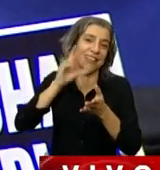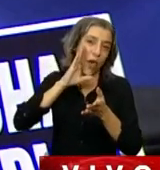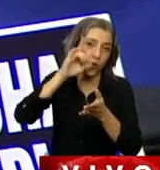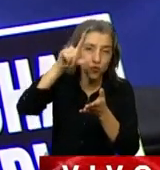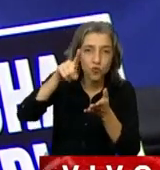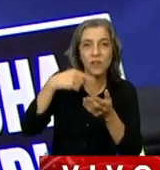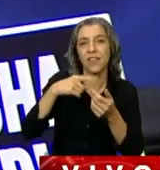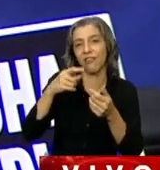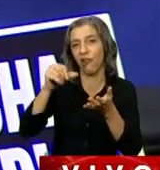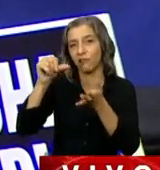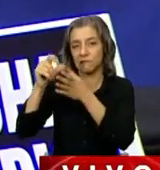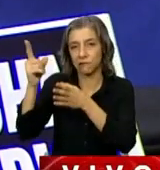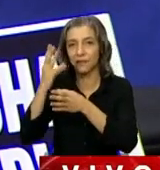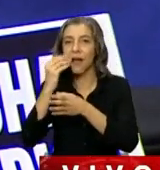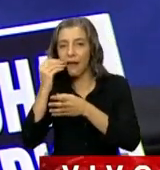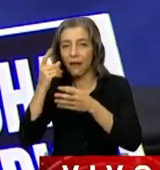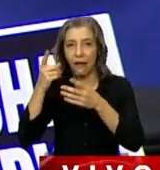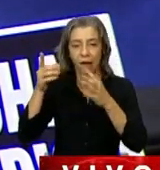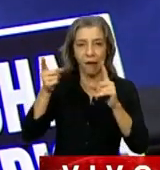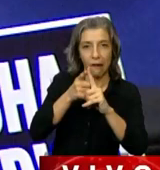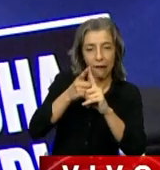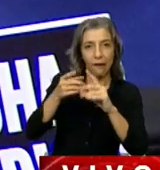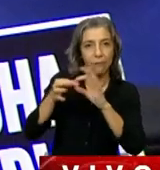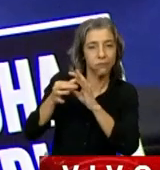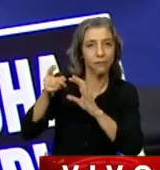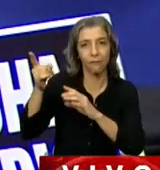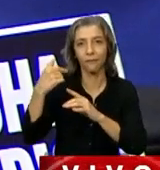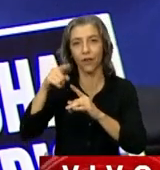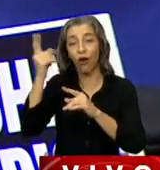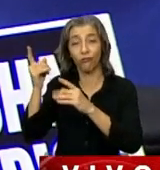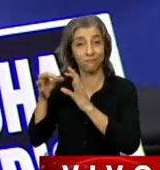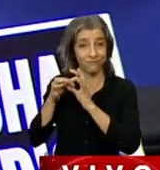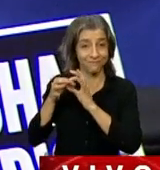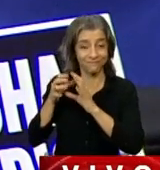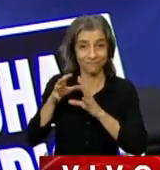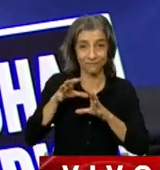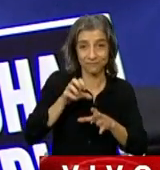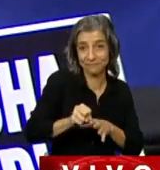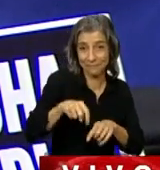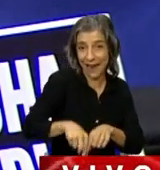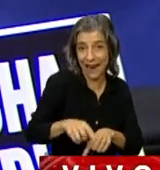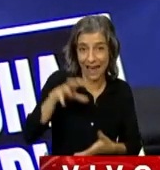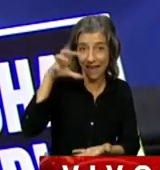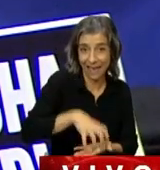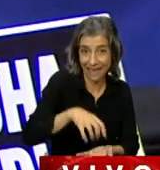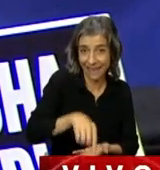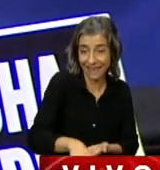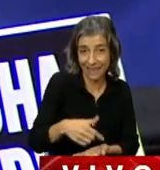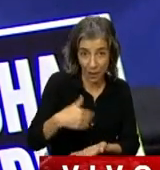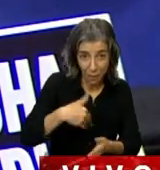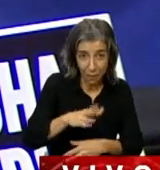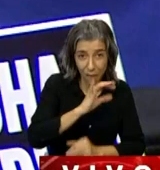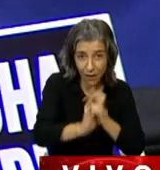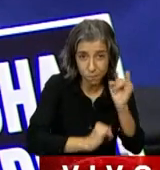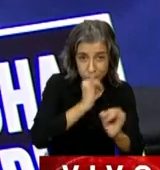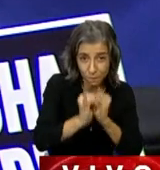defensa de Gran Bretaña y las sucesivas posiciones contra